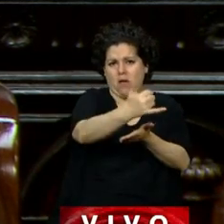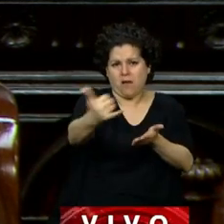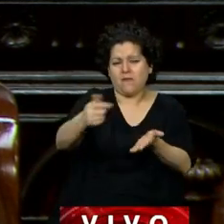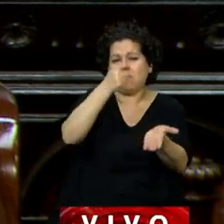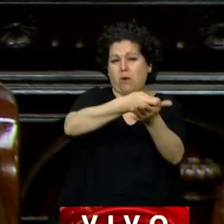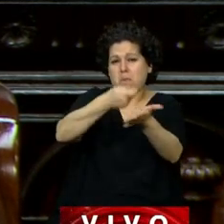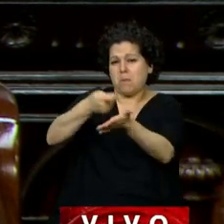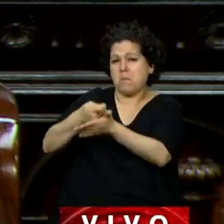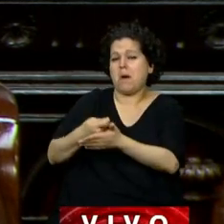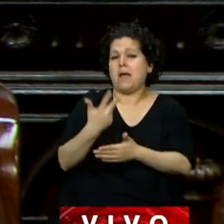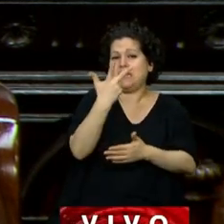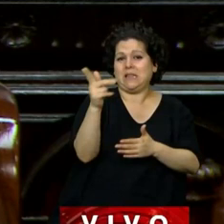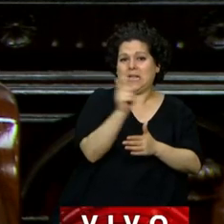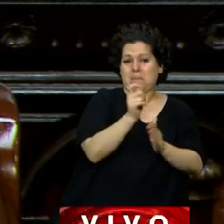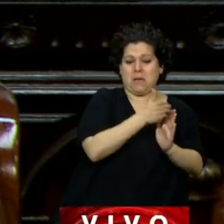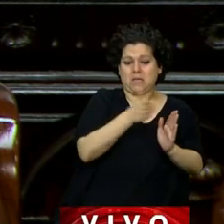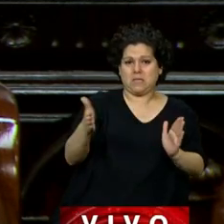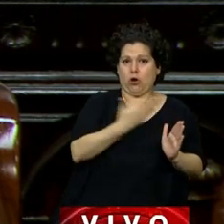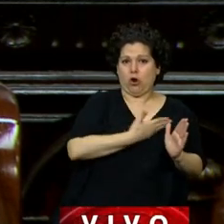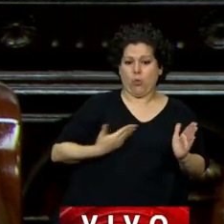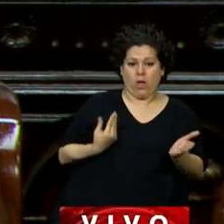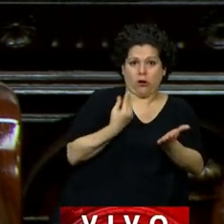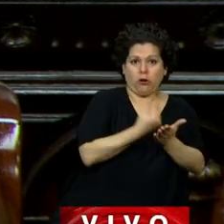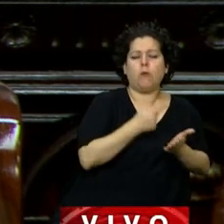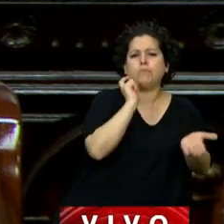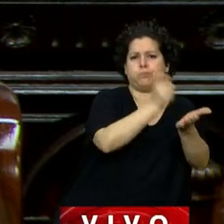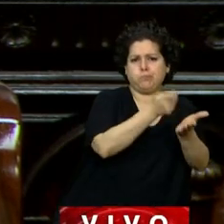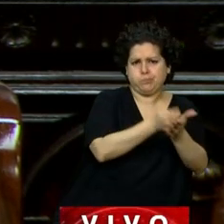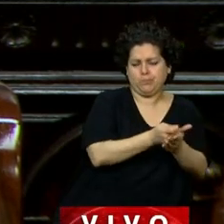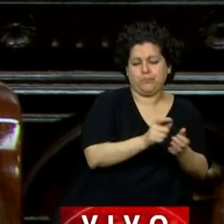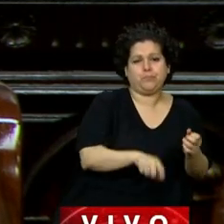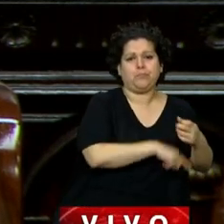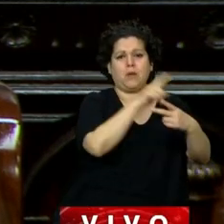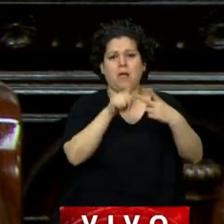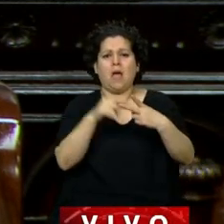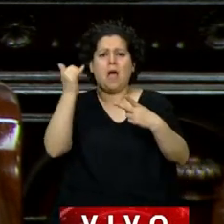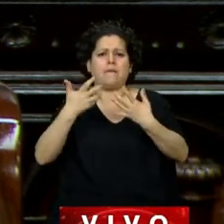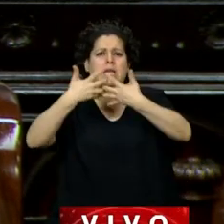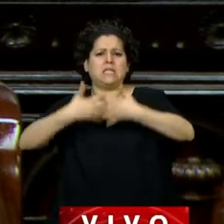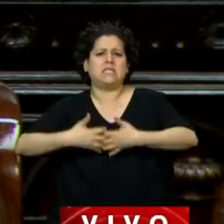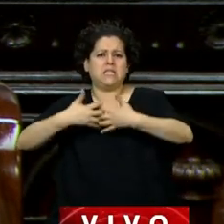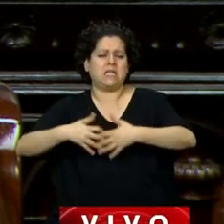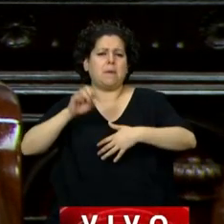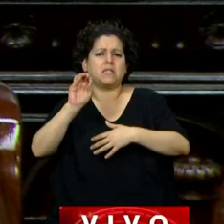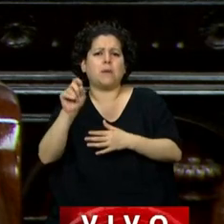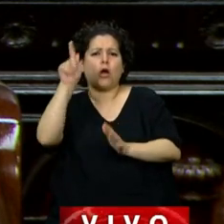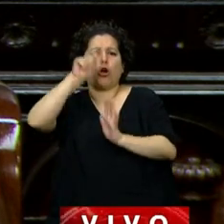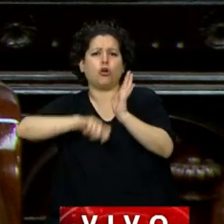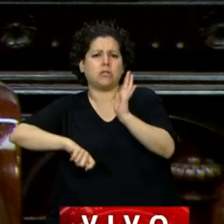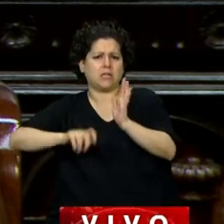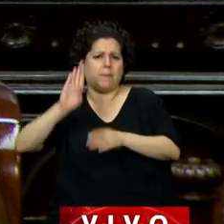en los primeros 3 meses de gobierno. Había un sistema penoso llamado contrato de